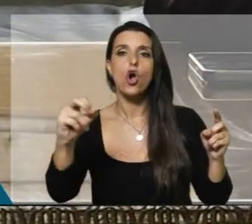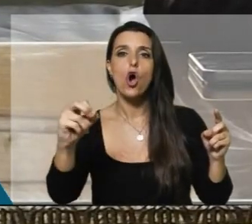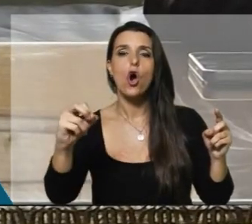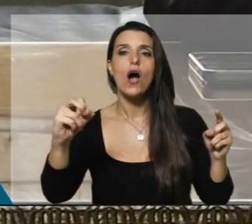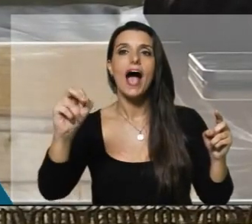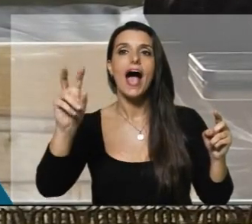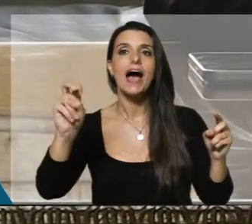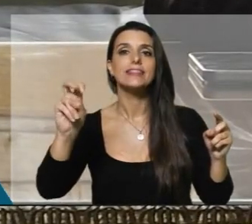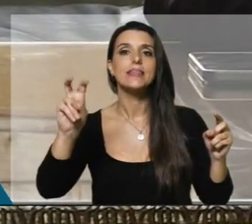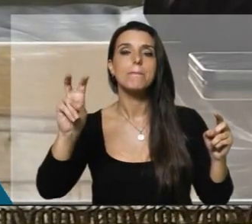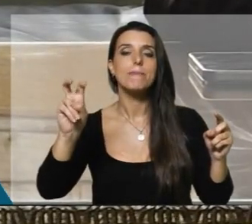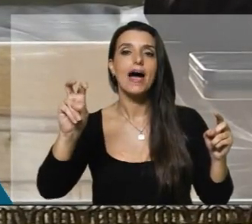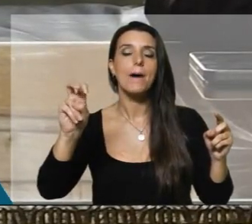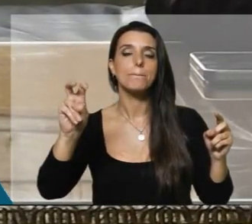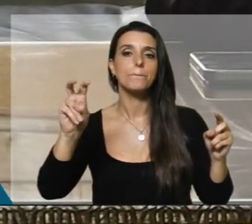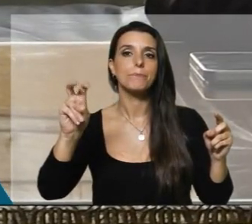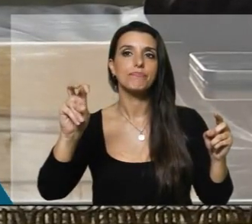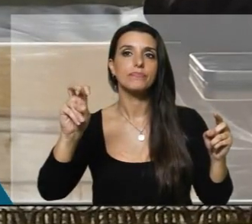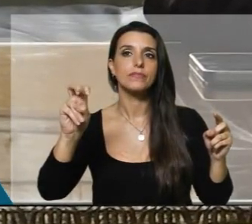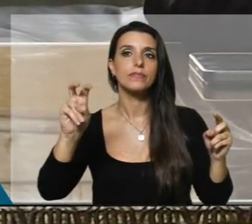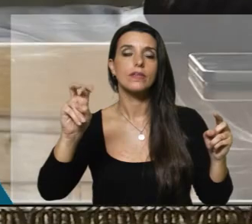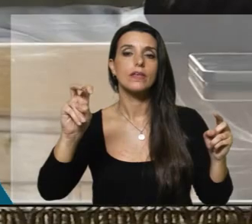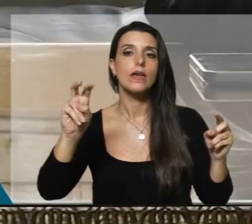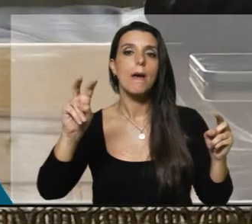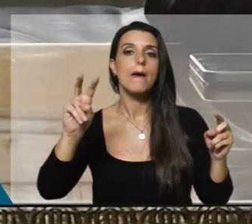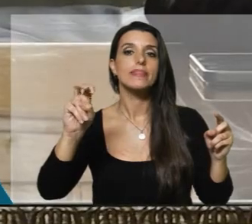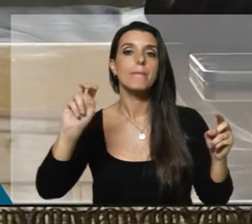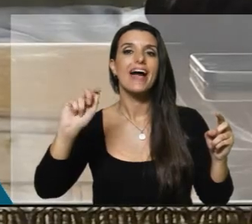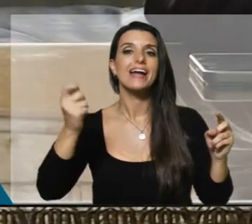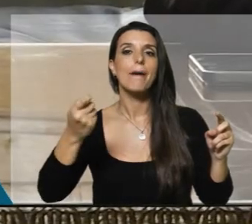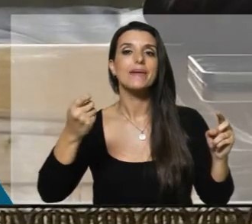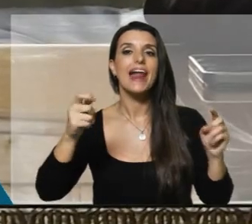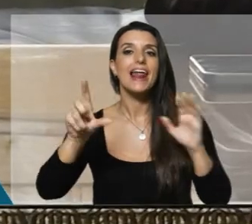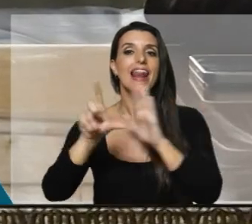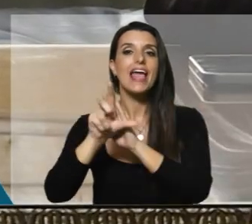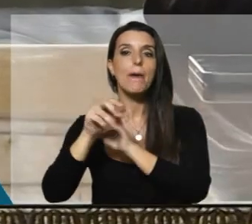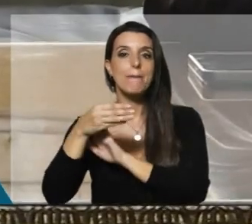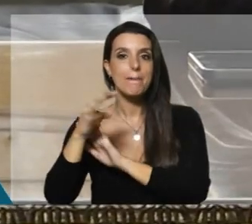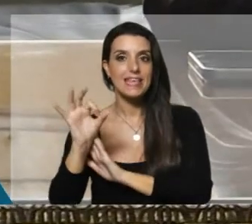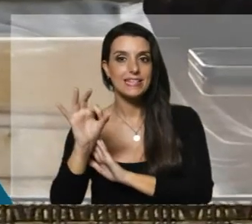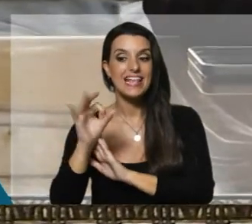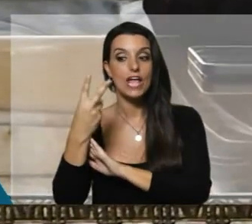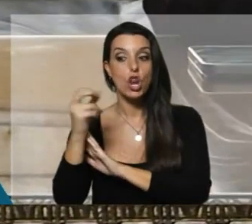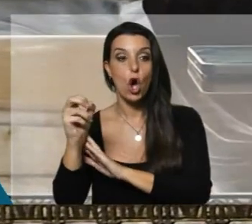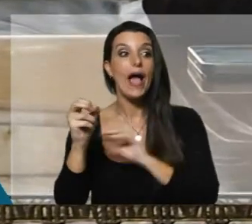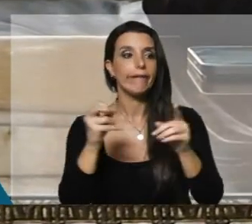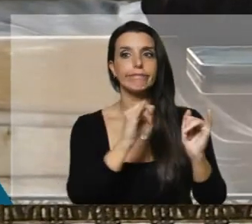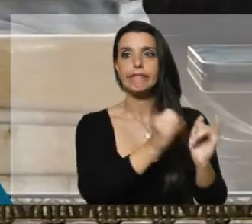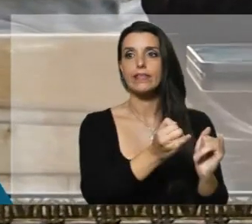constitucional para derogar o modificar la Ley de Seguridad Social. Pero en esta instancia, en esta